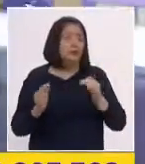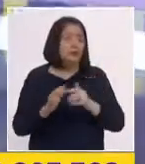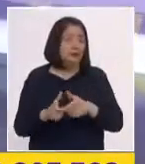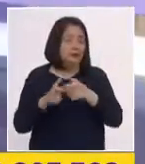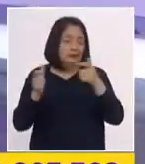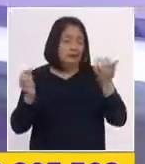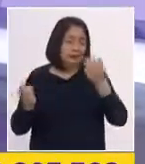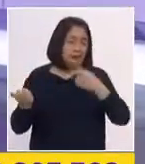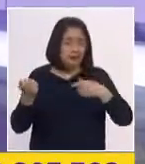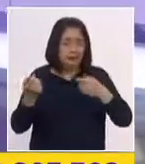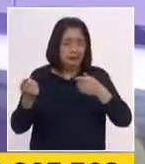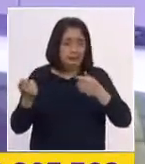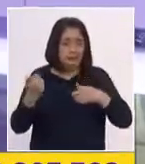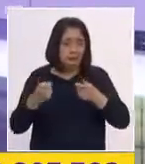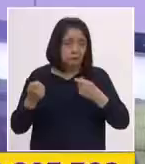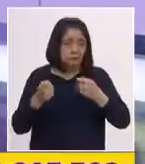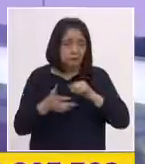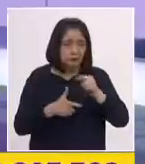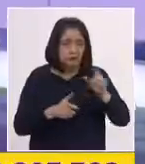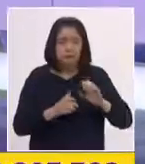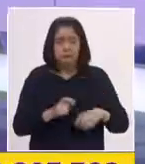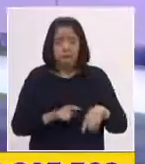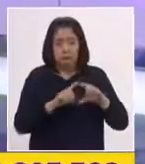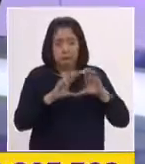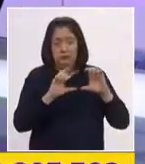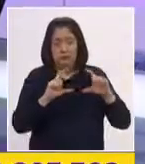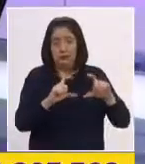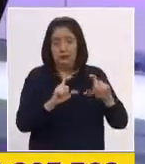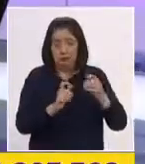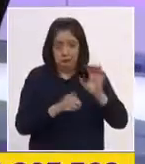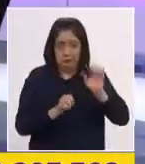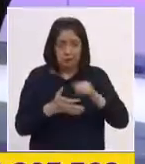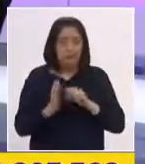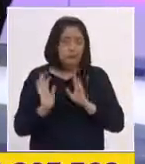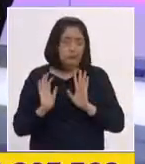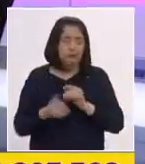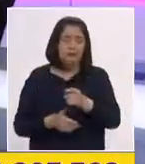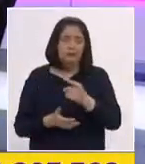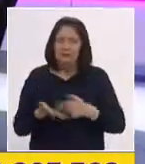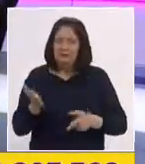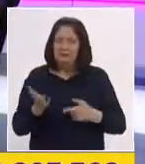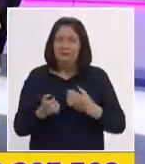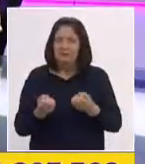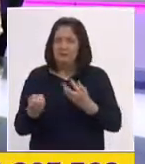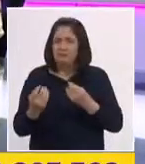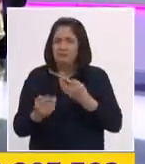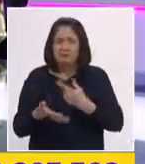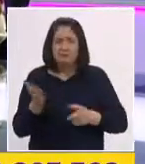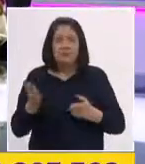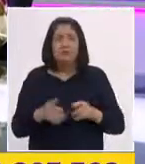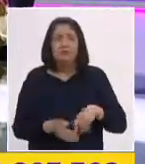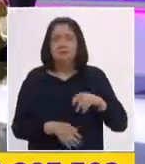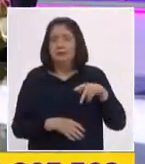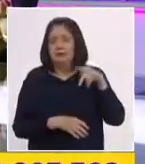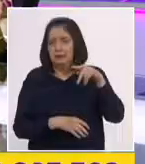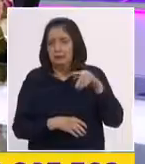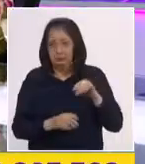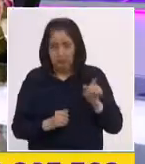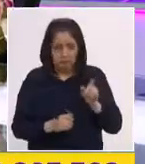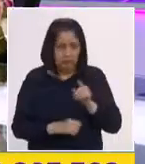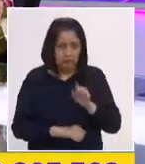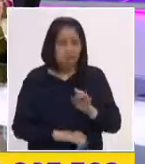Evidentemente, con el certificado deberían estar entrando. Así que, Ricardo, cuéntanos cuál es la situación en Plaza Norte. ¿Cómo estás?